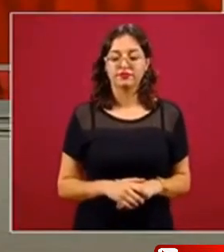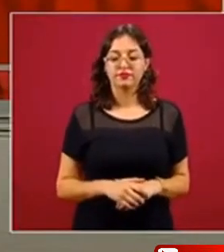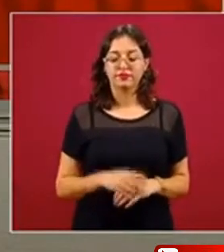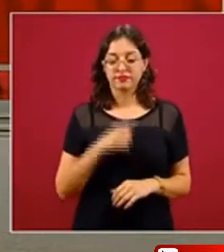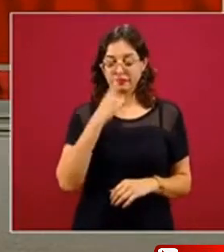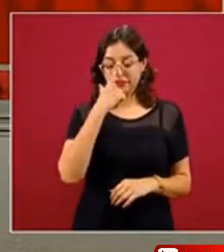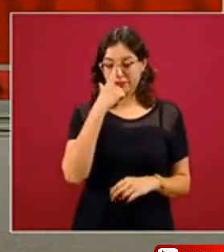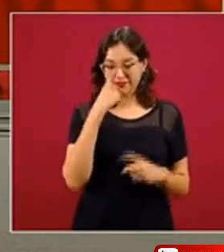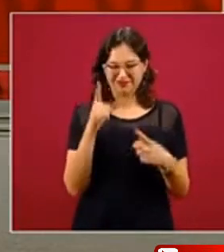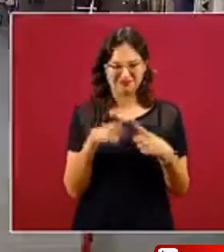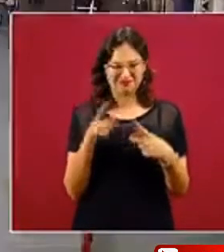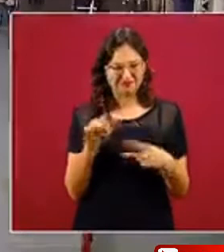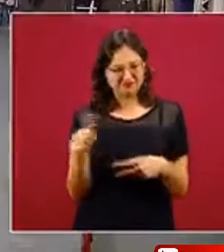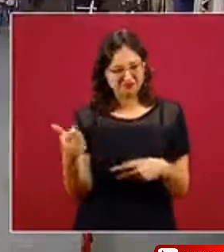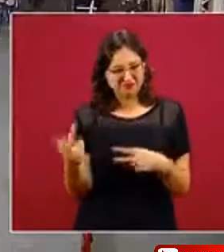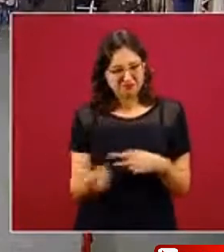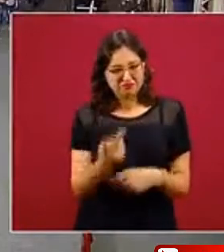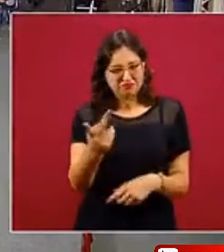¿Y lo otro era?